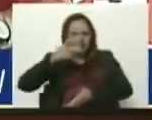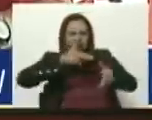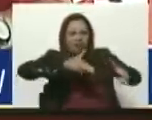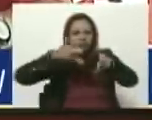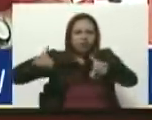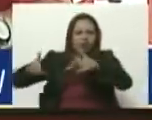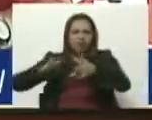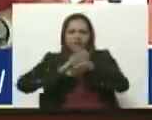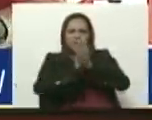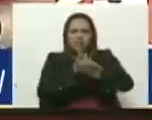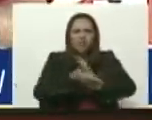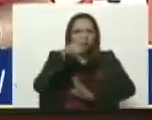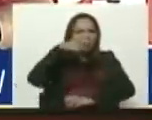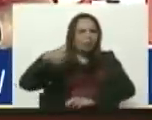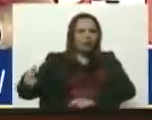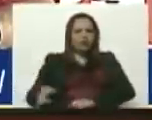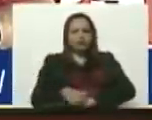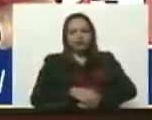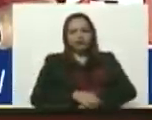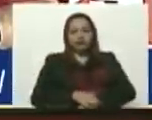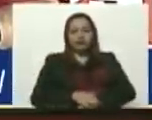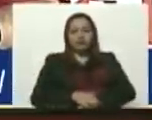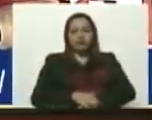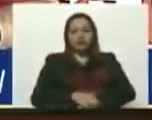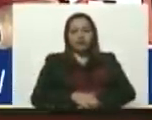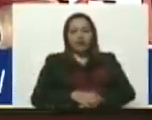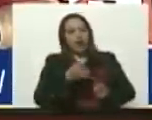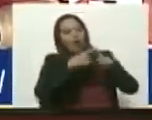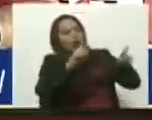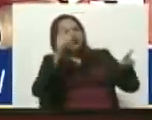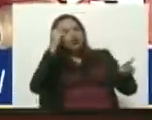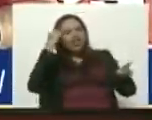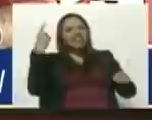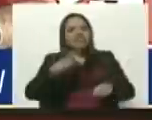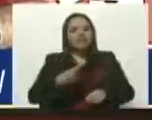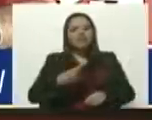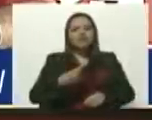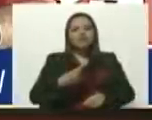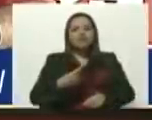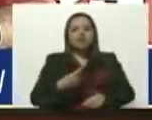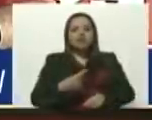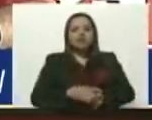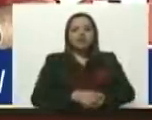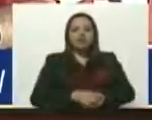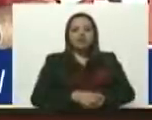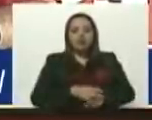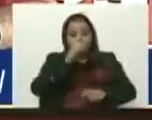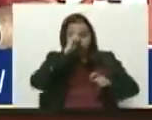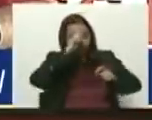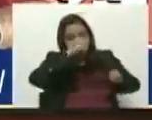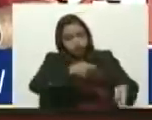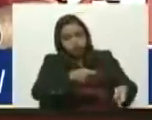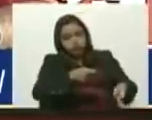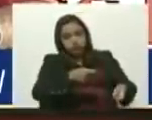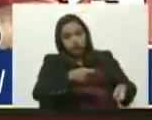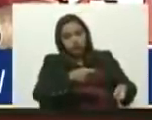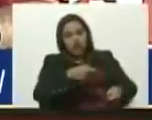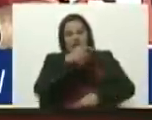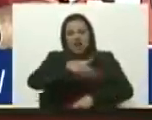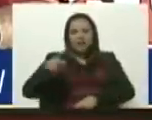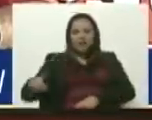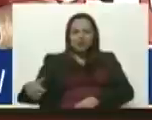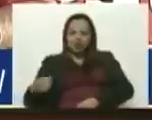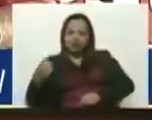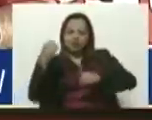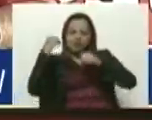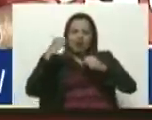pueblo y ese es otro día para nosotros celebrar reconocerlo reconocer a nuestra gente los héroes